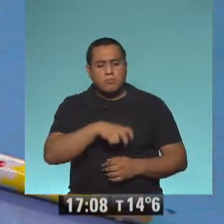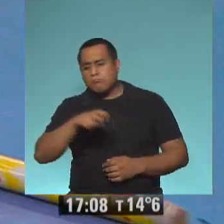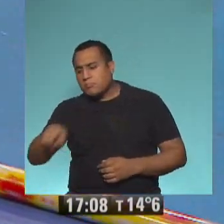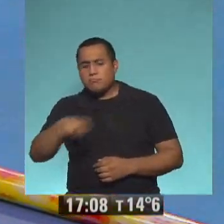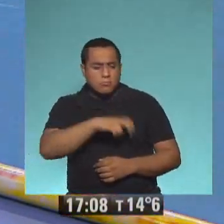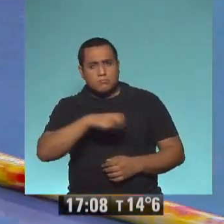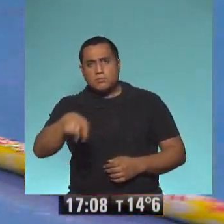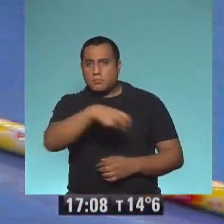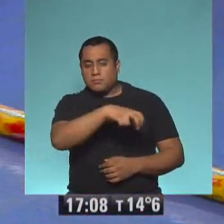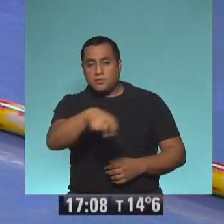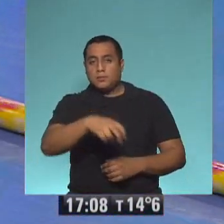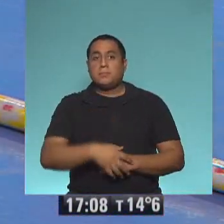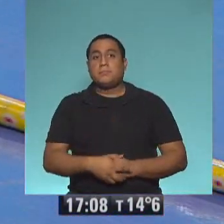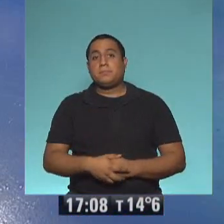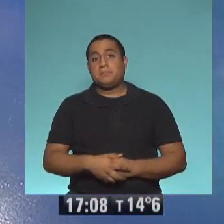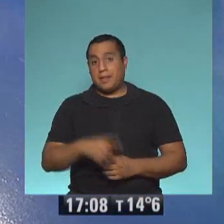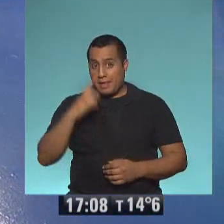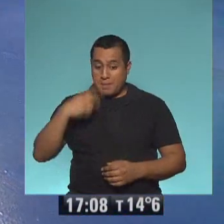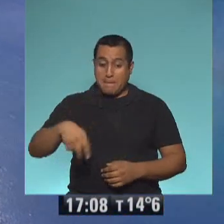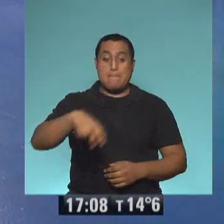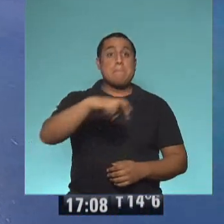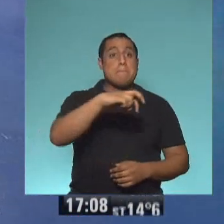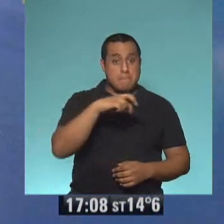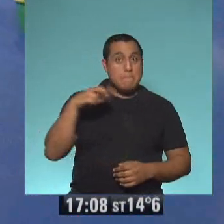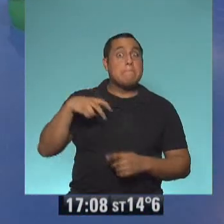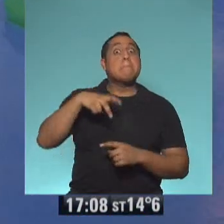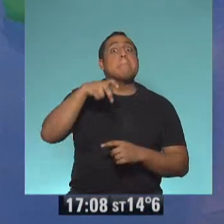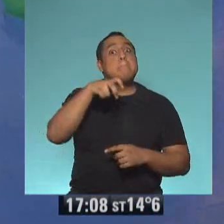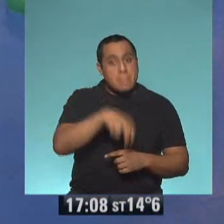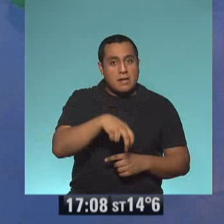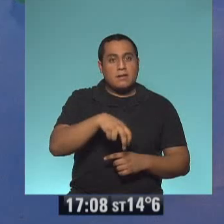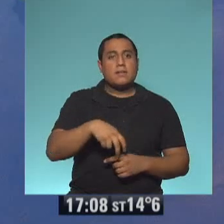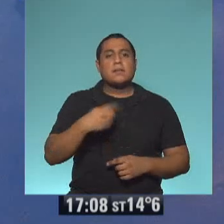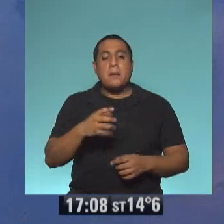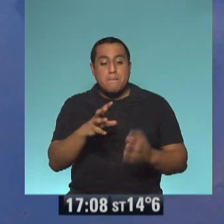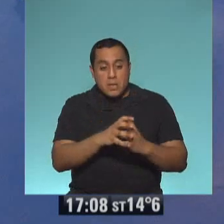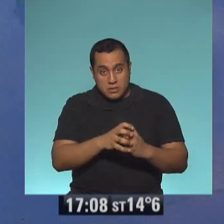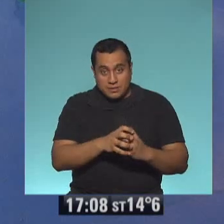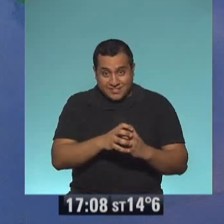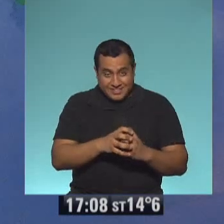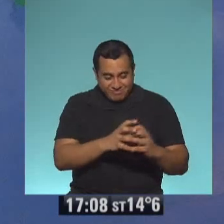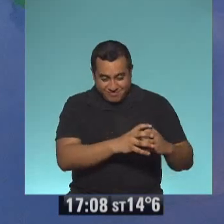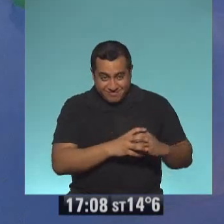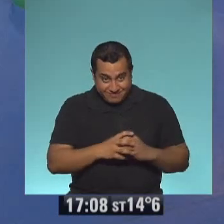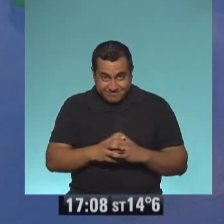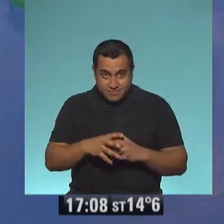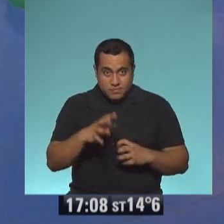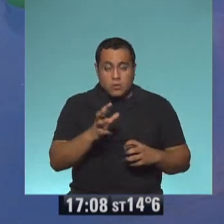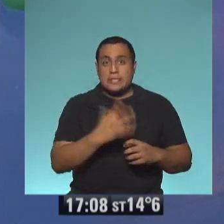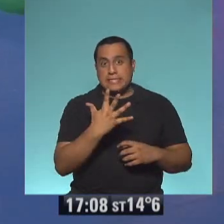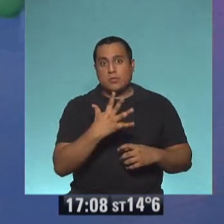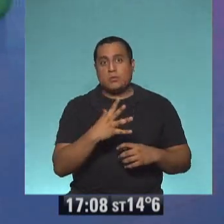bueno que para cuando llego mirad mirad mide en casa cuando llegó agarro las pelotitas que preparamos son